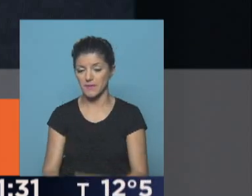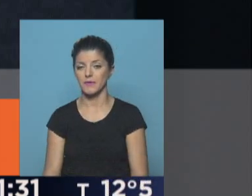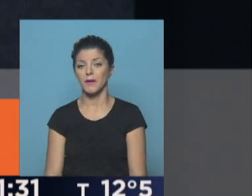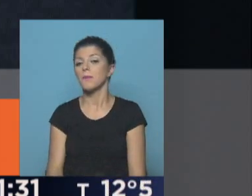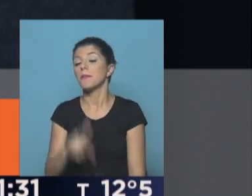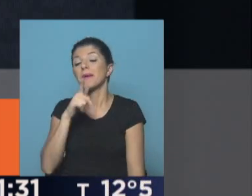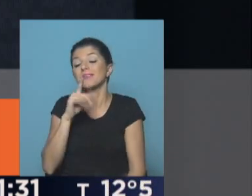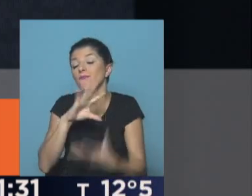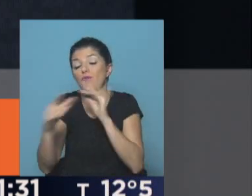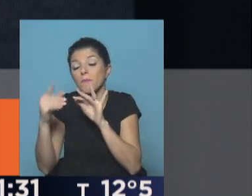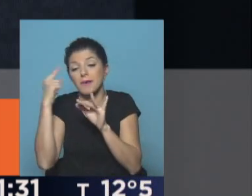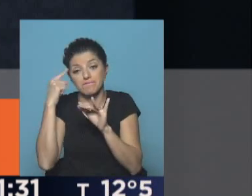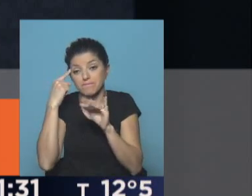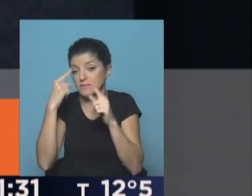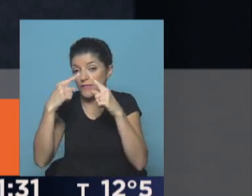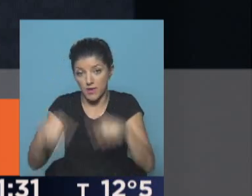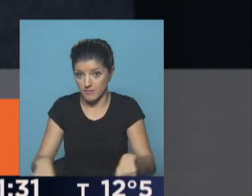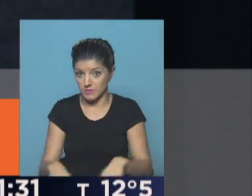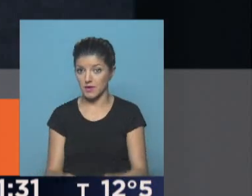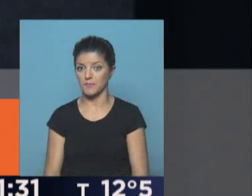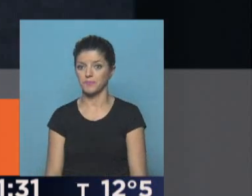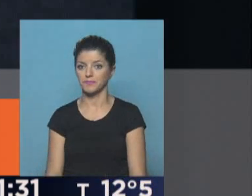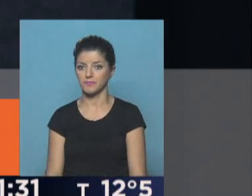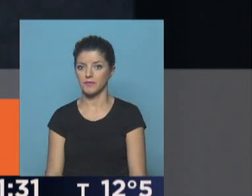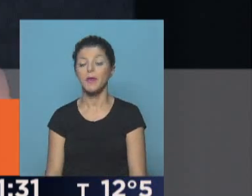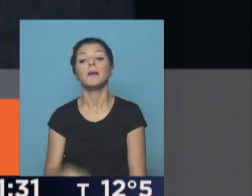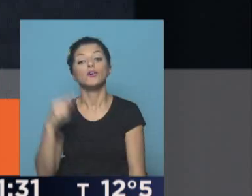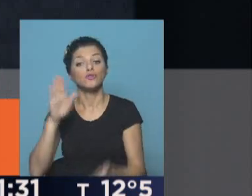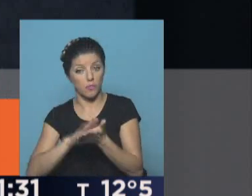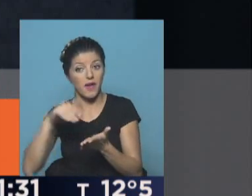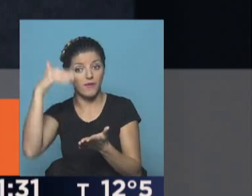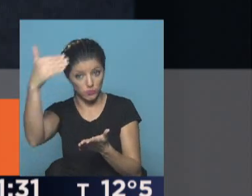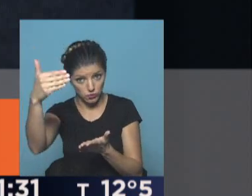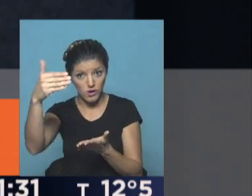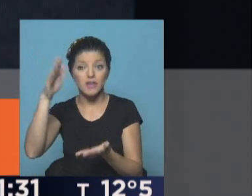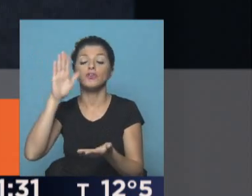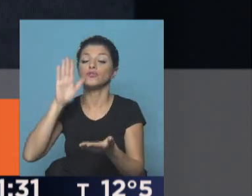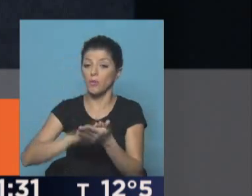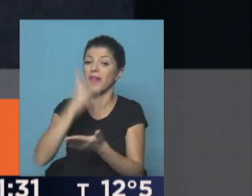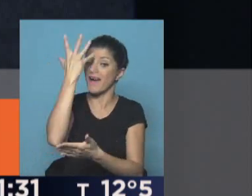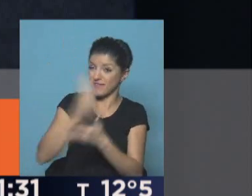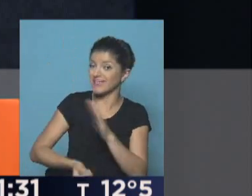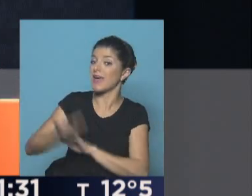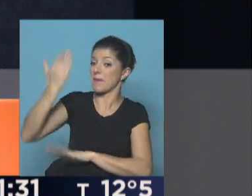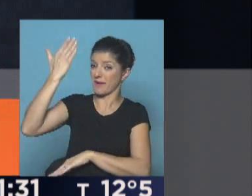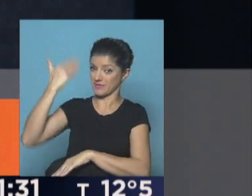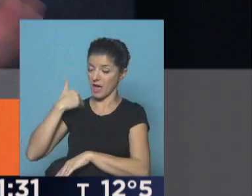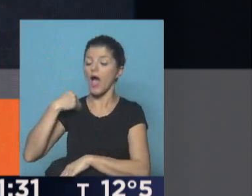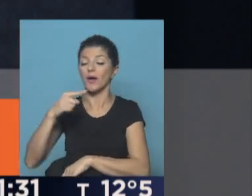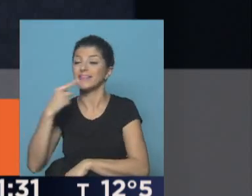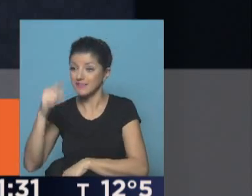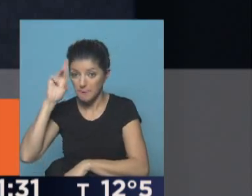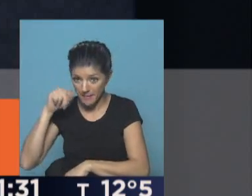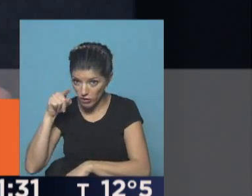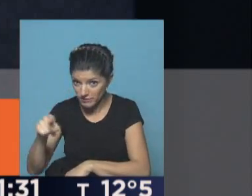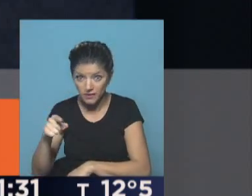otra idea digamos básicamente sobre el futuro y sobre los errores del pasado pero si en realidad se dicen peronista era muy